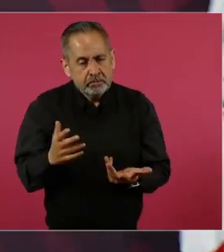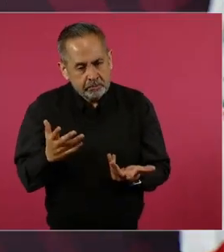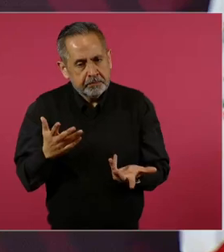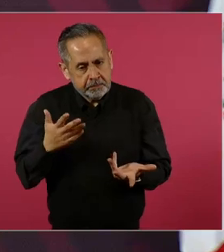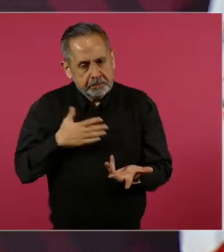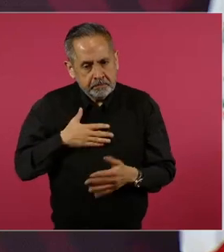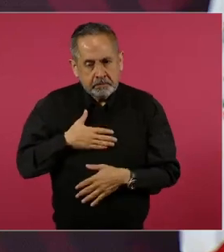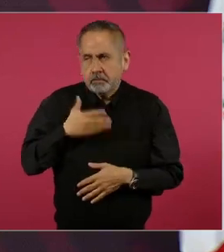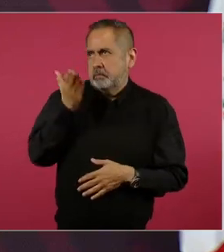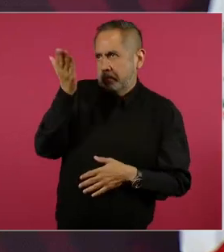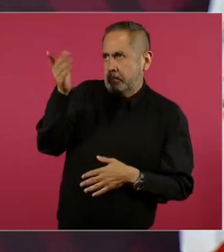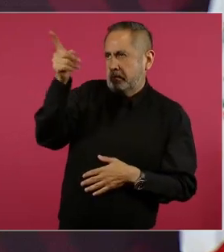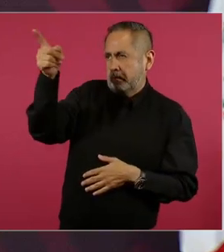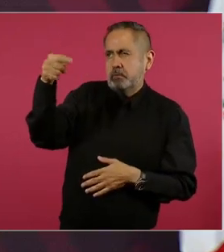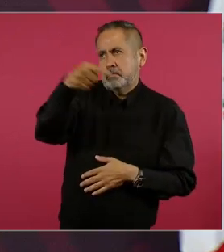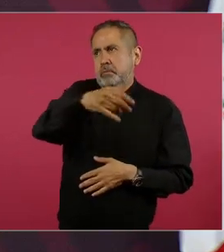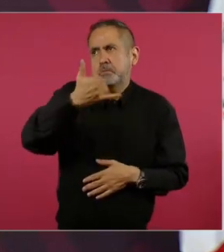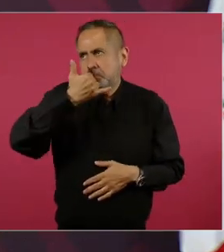europea a nuestro país.